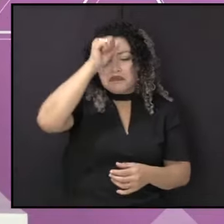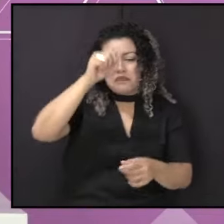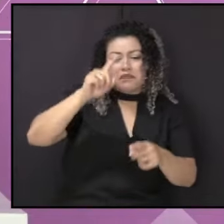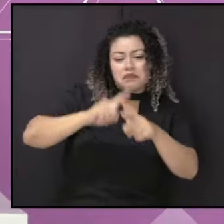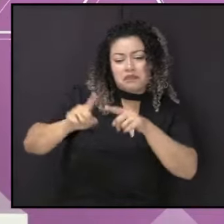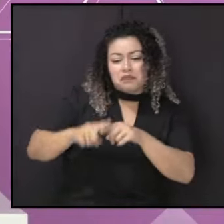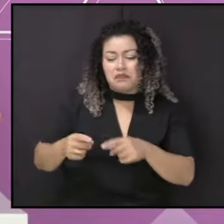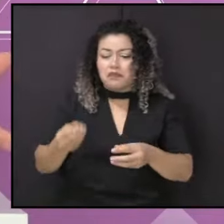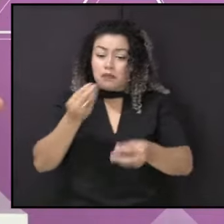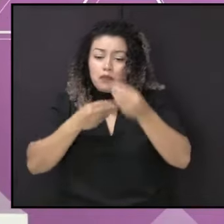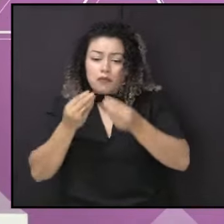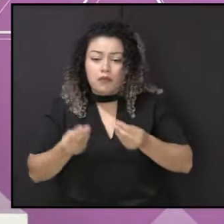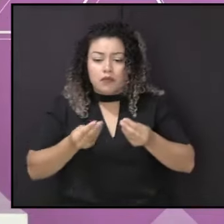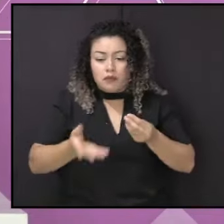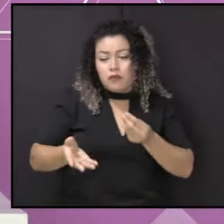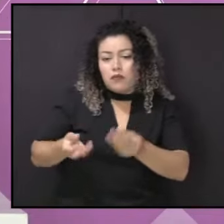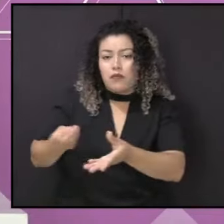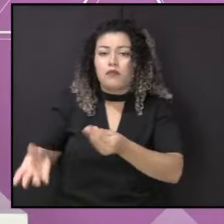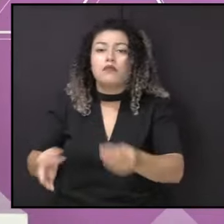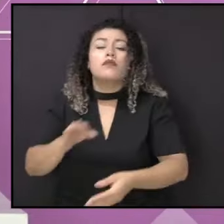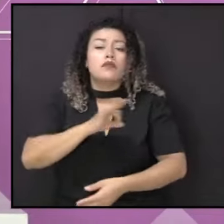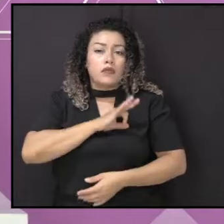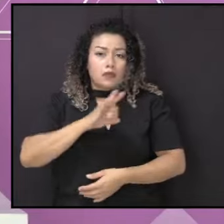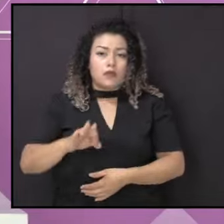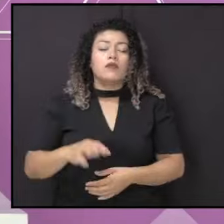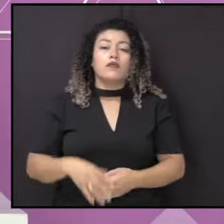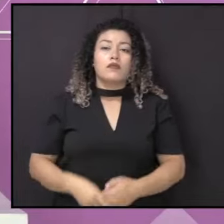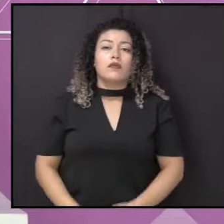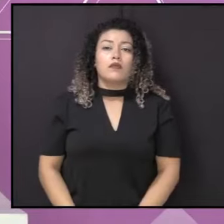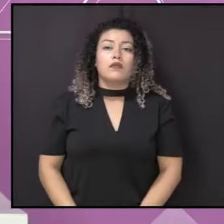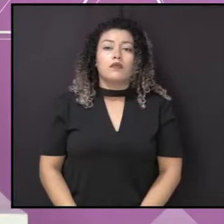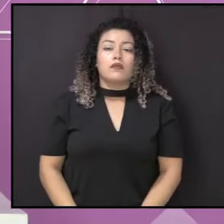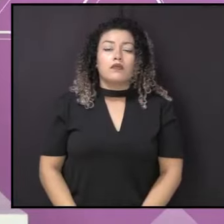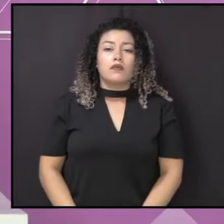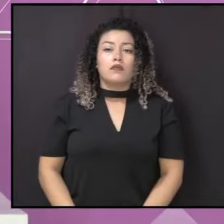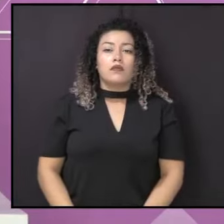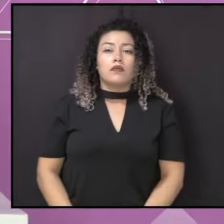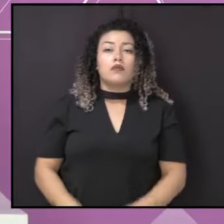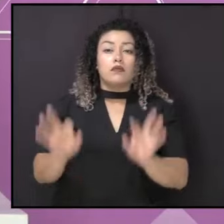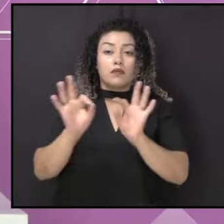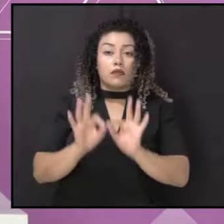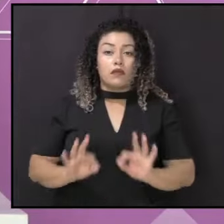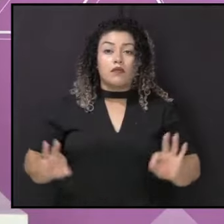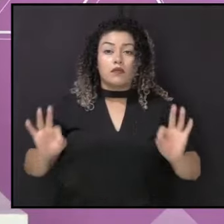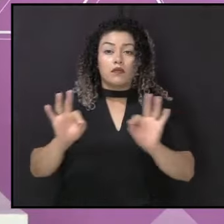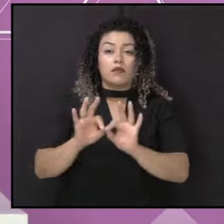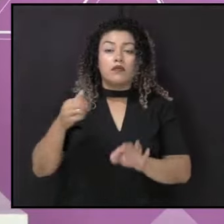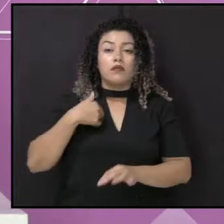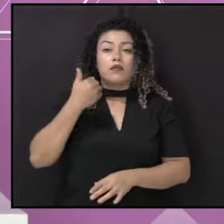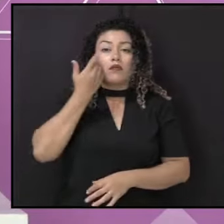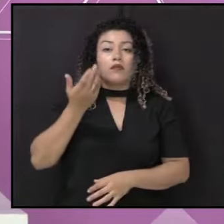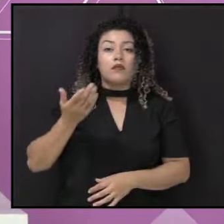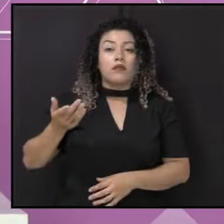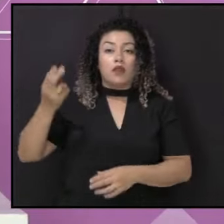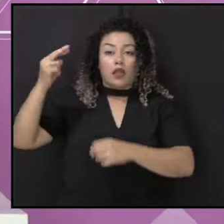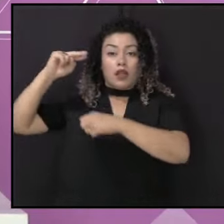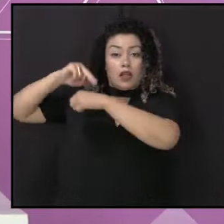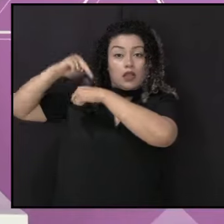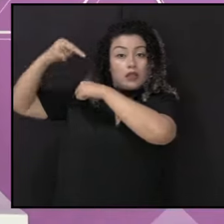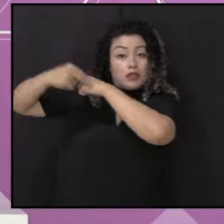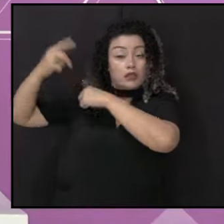alimentos, víveres, para que ellos también puedan subsistir. También algo muy importante que sí quiero remarcar, que existen fondos internacionales a los